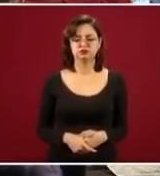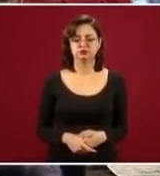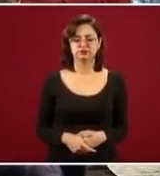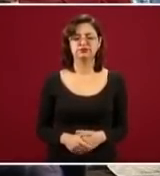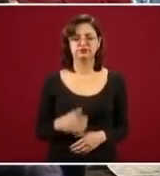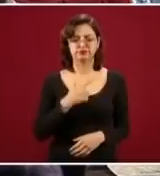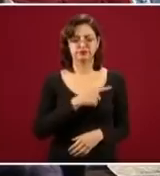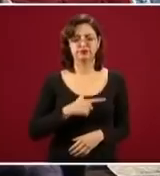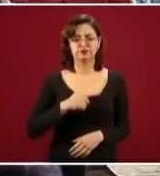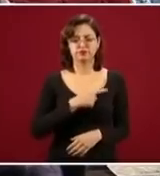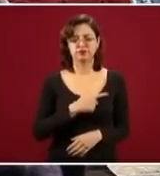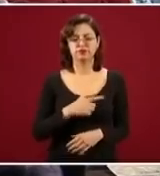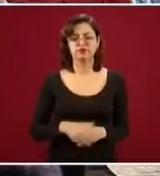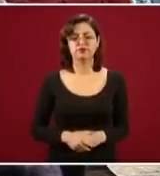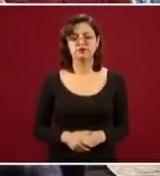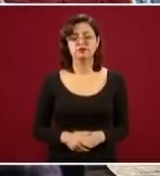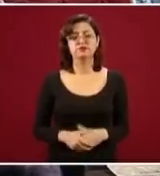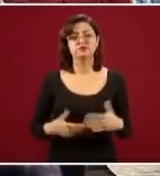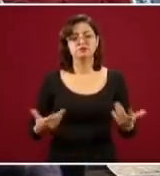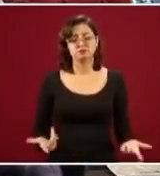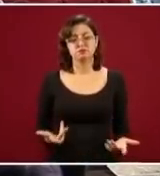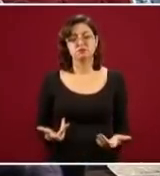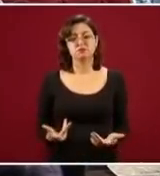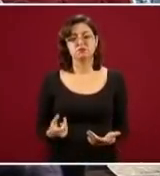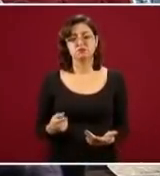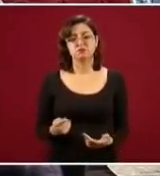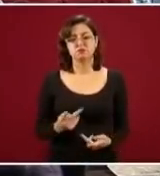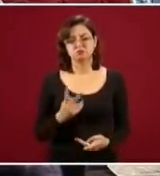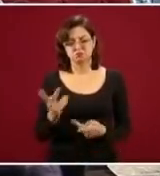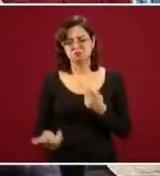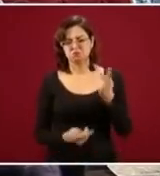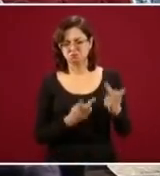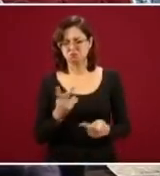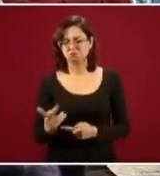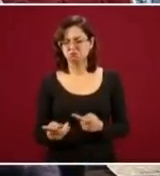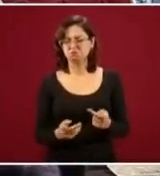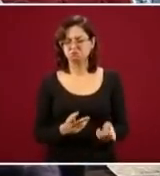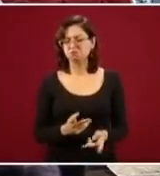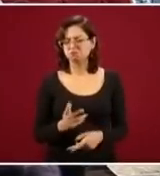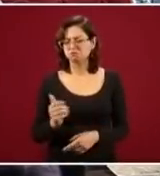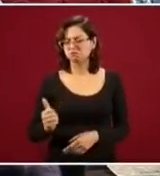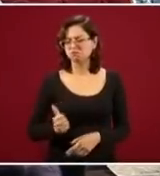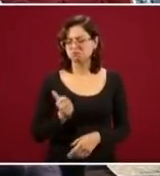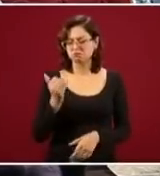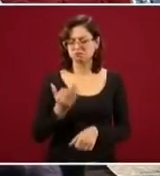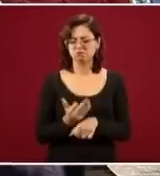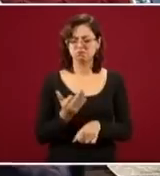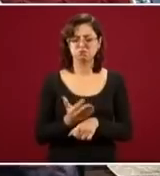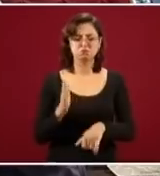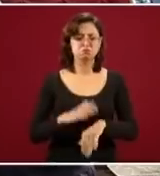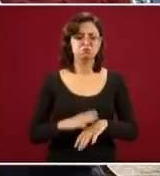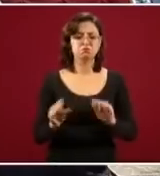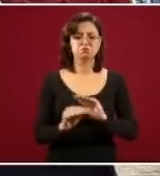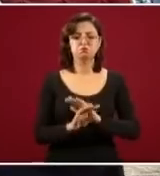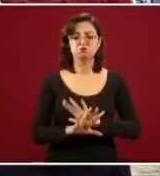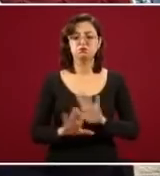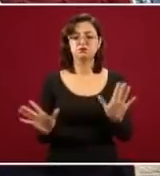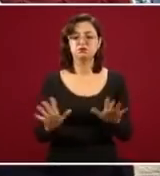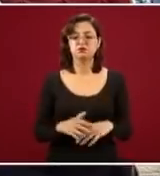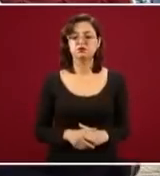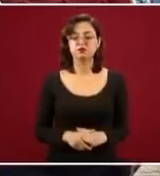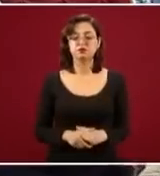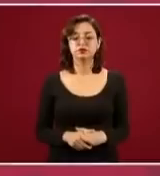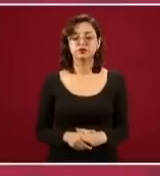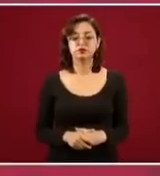Con gusto. La pregunta es útil en varios para aclarar varios puntos. Primera,